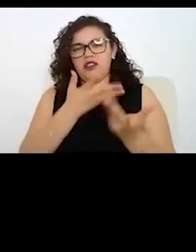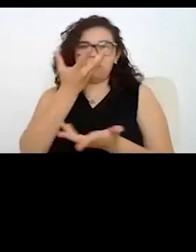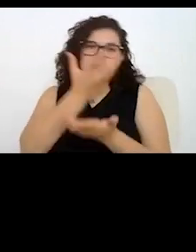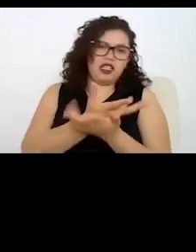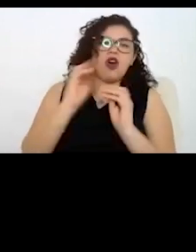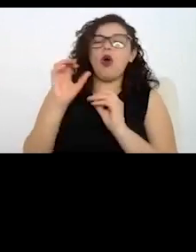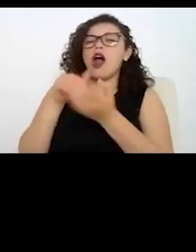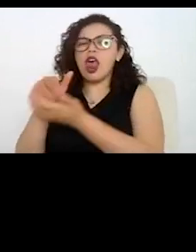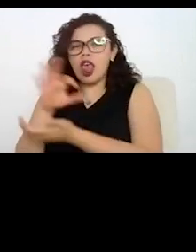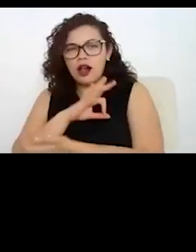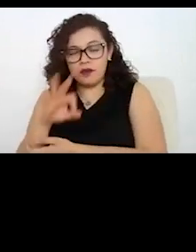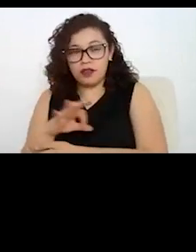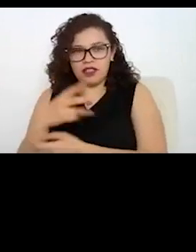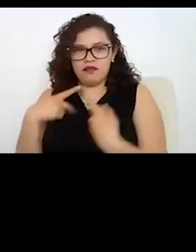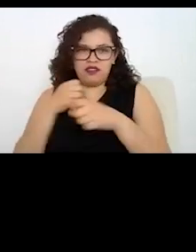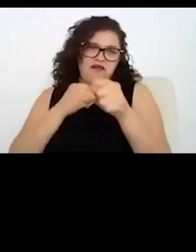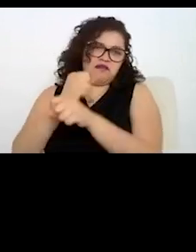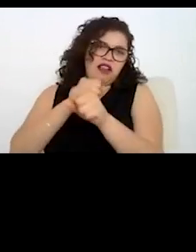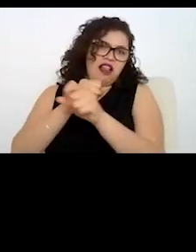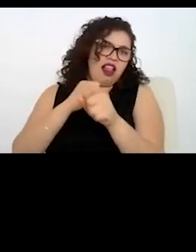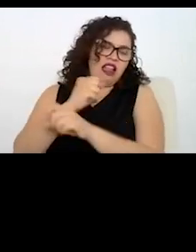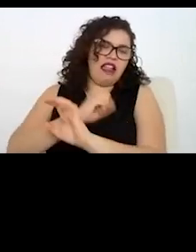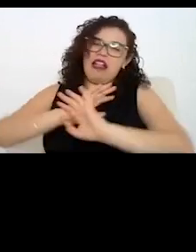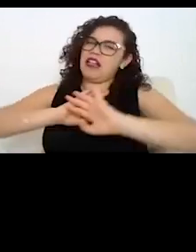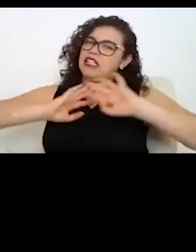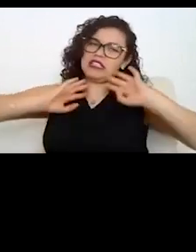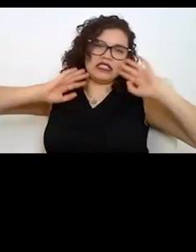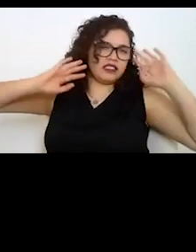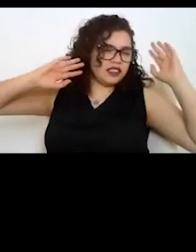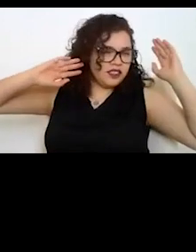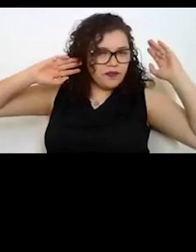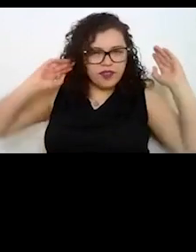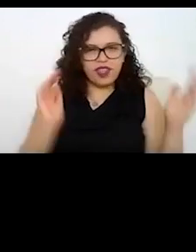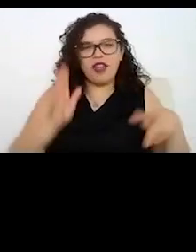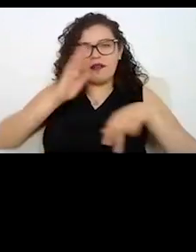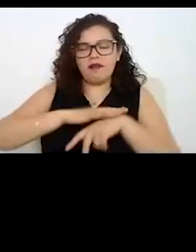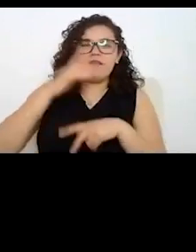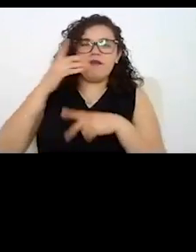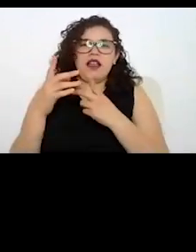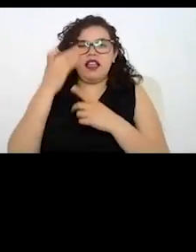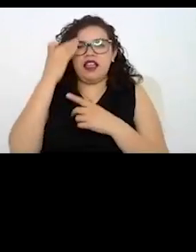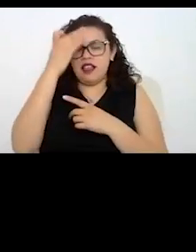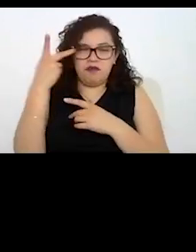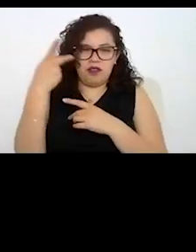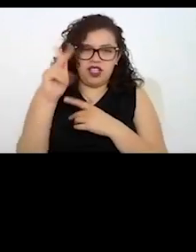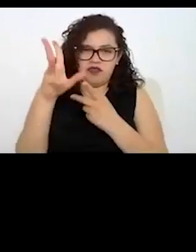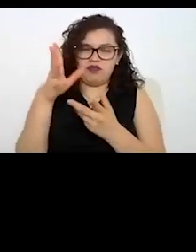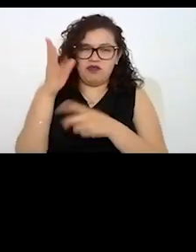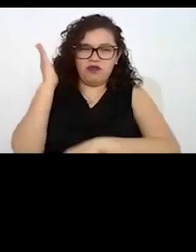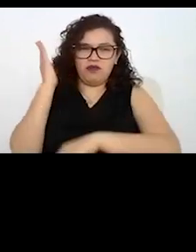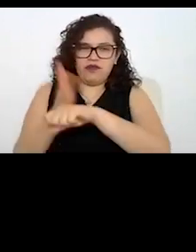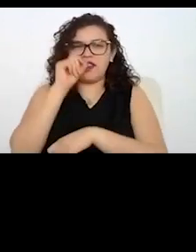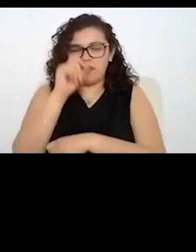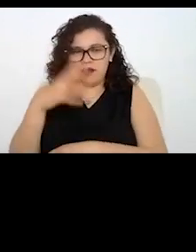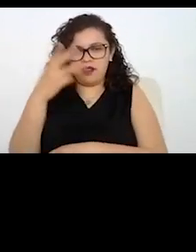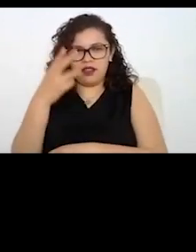rescisión. Si la persona se pone violenta, bueno, eso ya le estamos sumando un poco años a su sentencia, porque también es